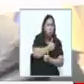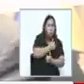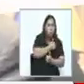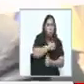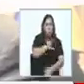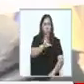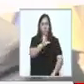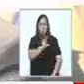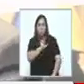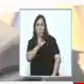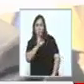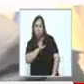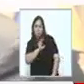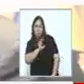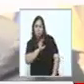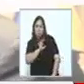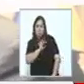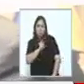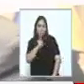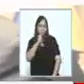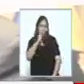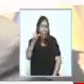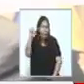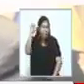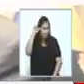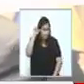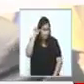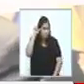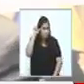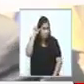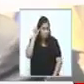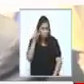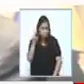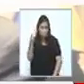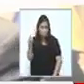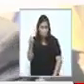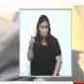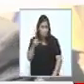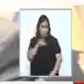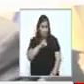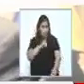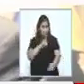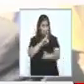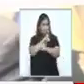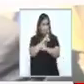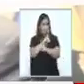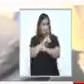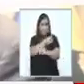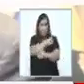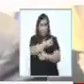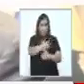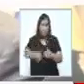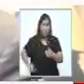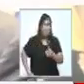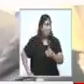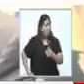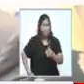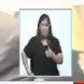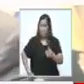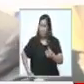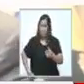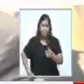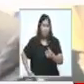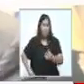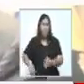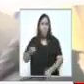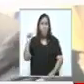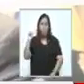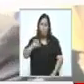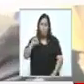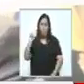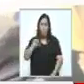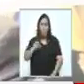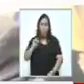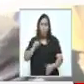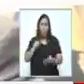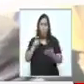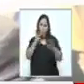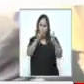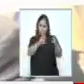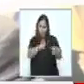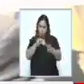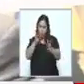policías que ayer no defendieron la institucionalidad de un país, pero hoy sí salen a las calles a asesinar a un